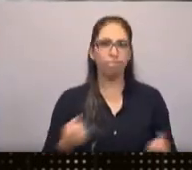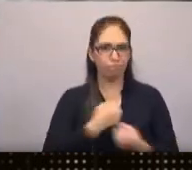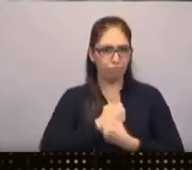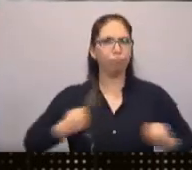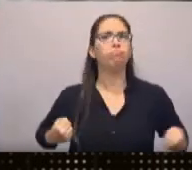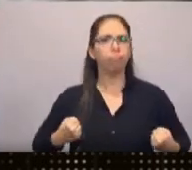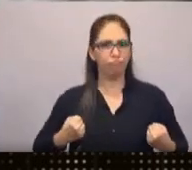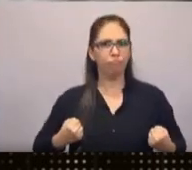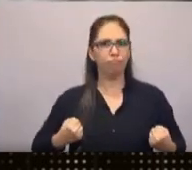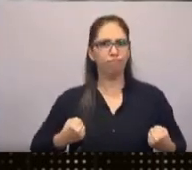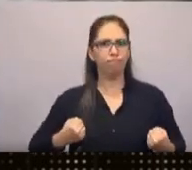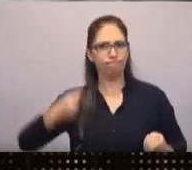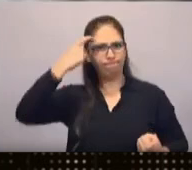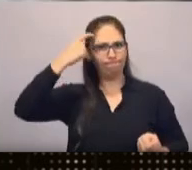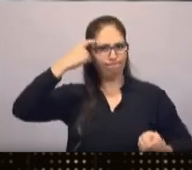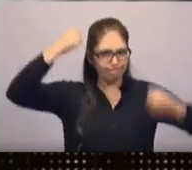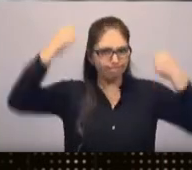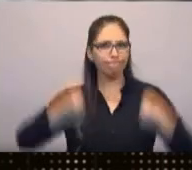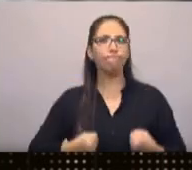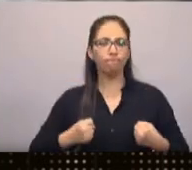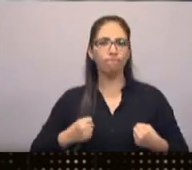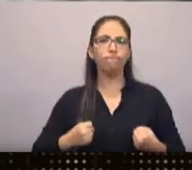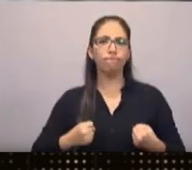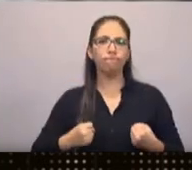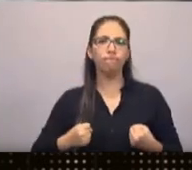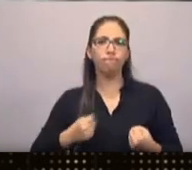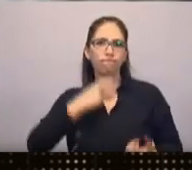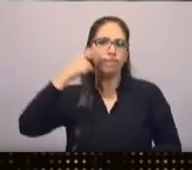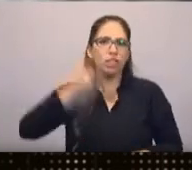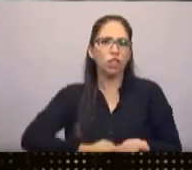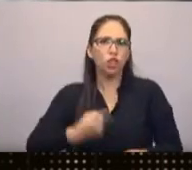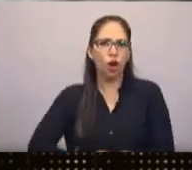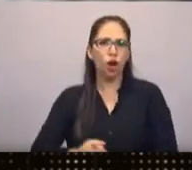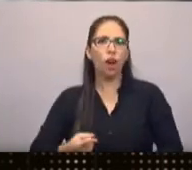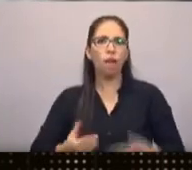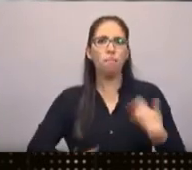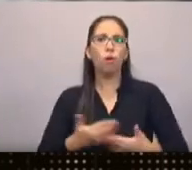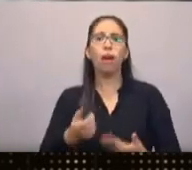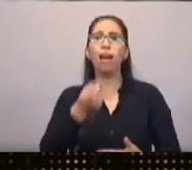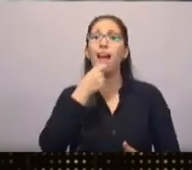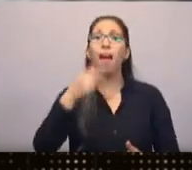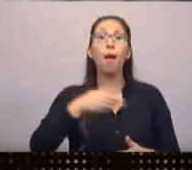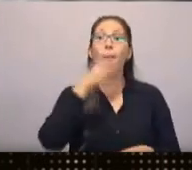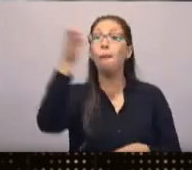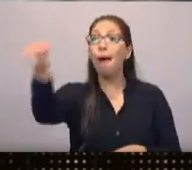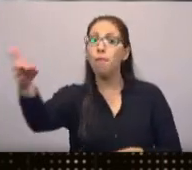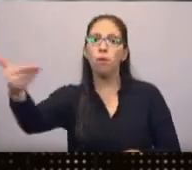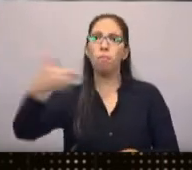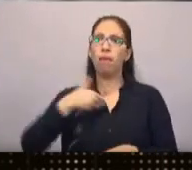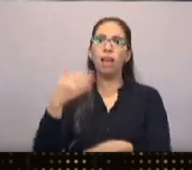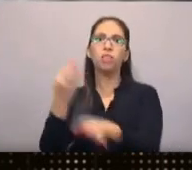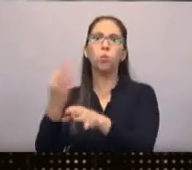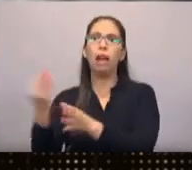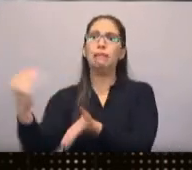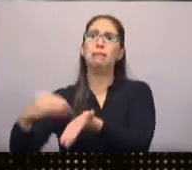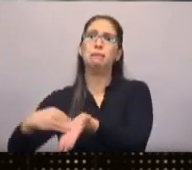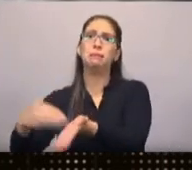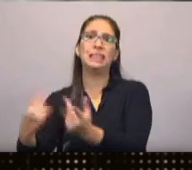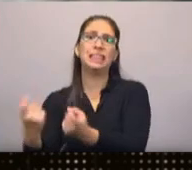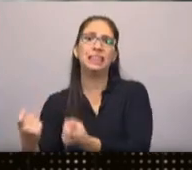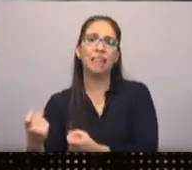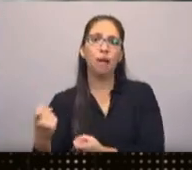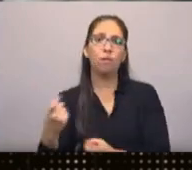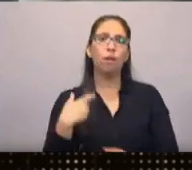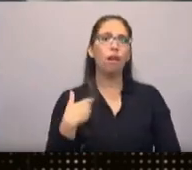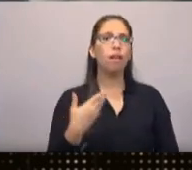coraje con obstinación esto se arregla así porque donde vamos nos piden más escuelas no menos donde